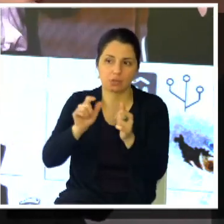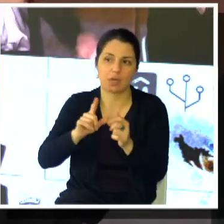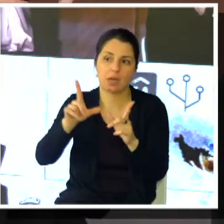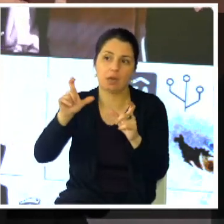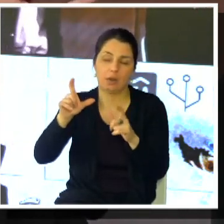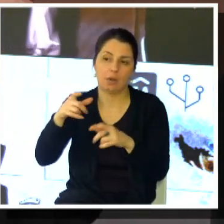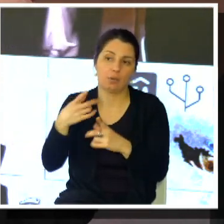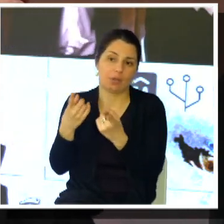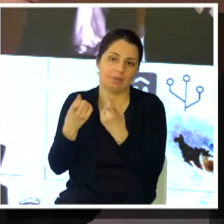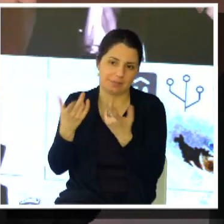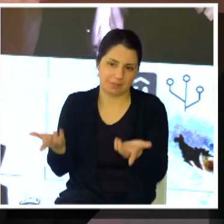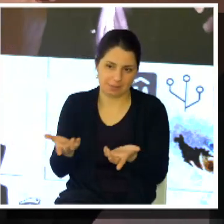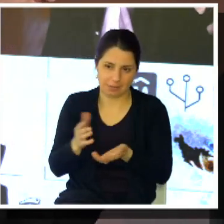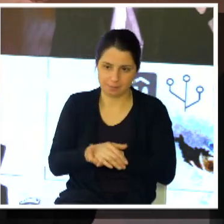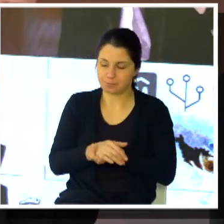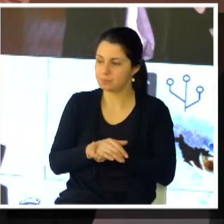negocio lo requiera.